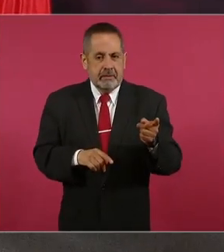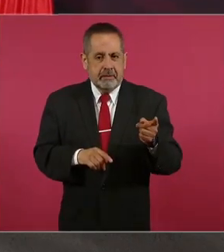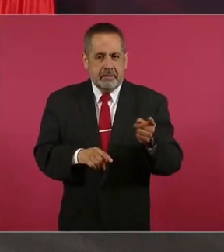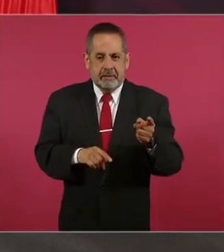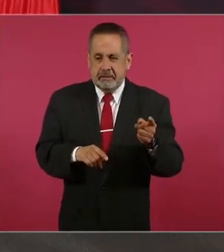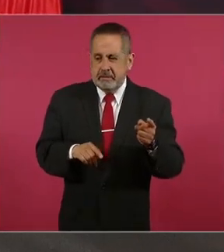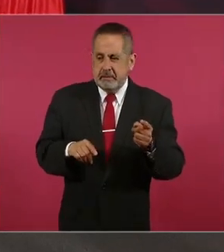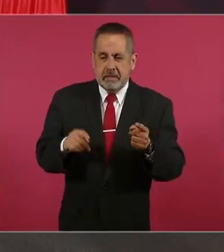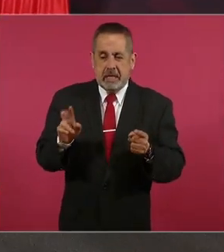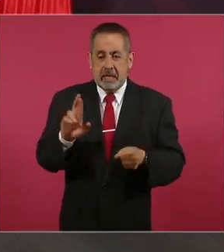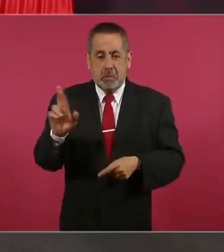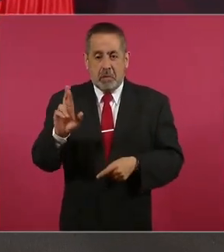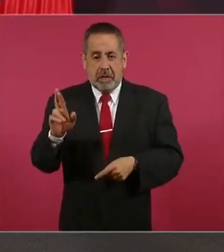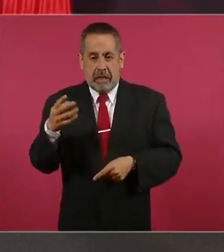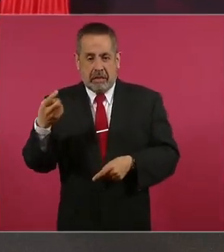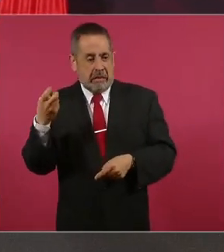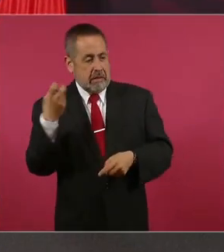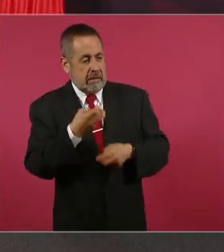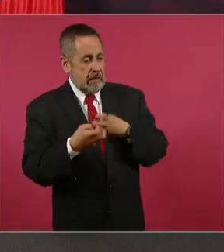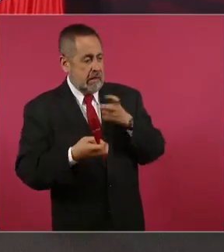sacando de